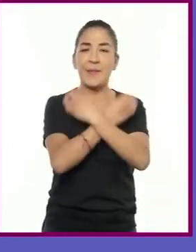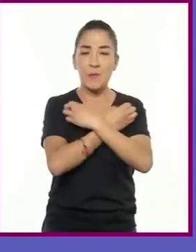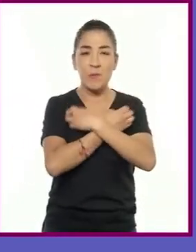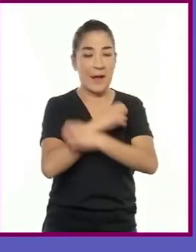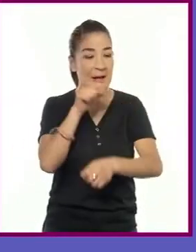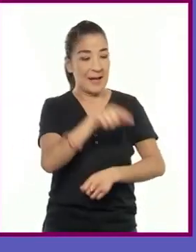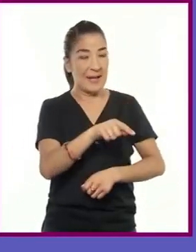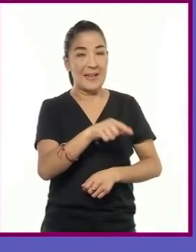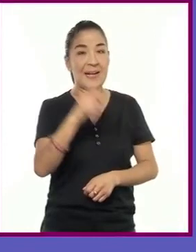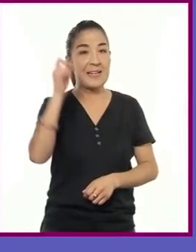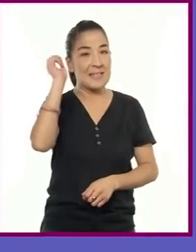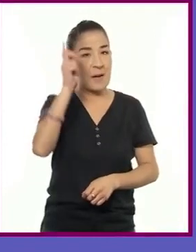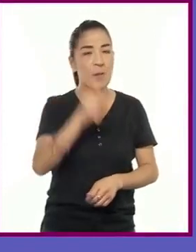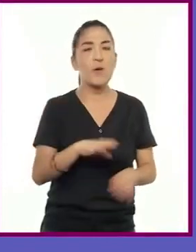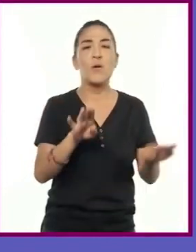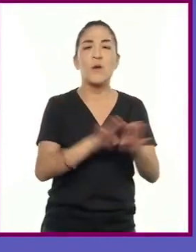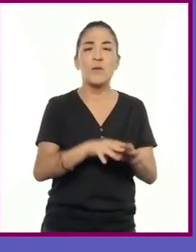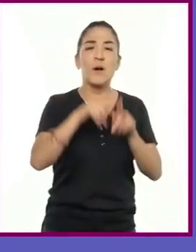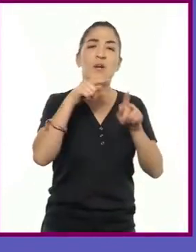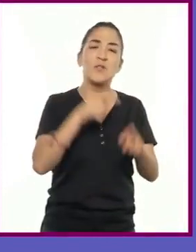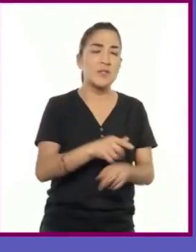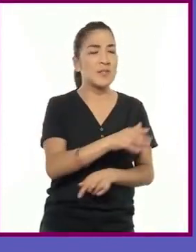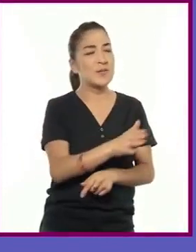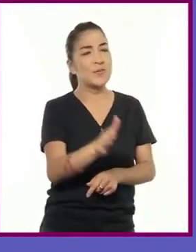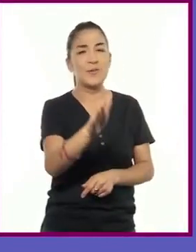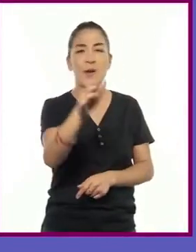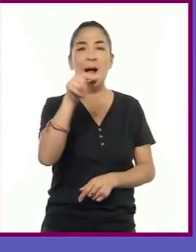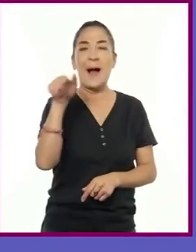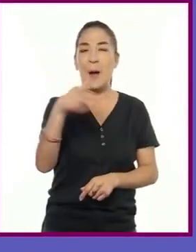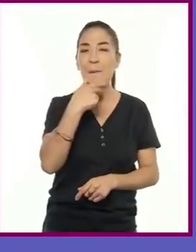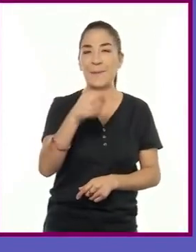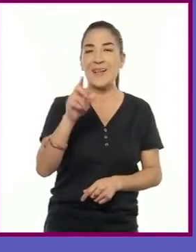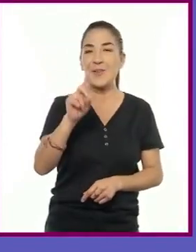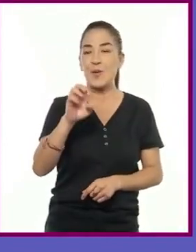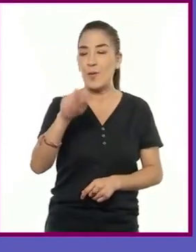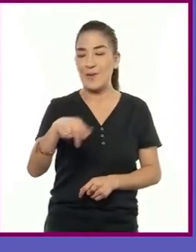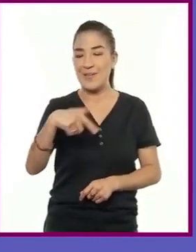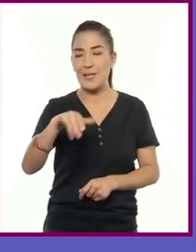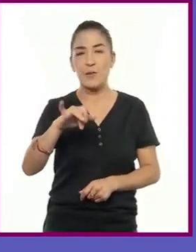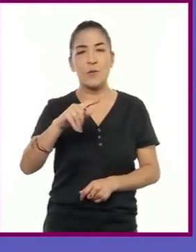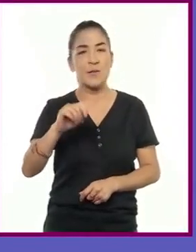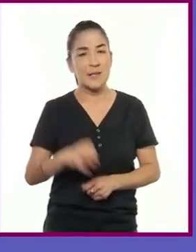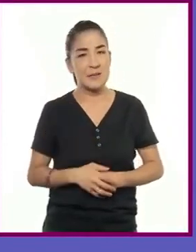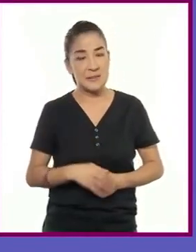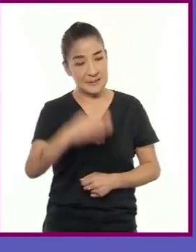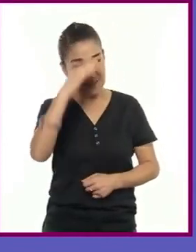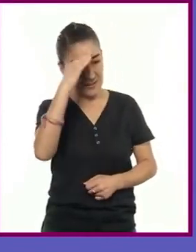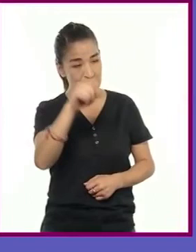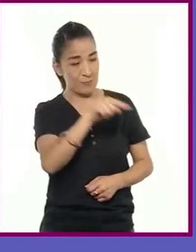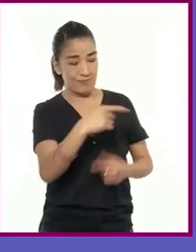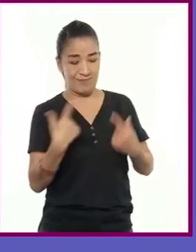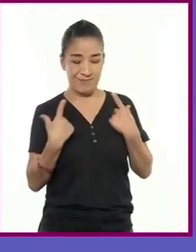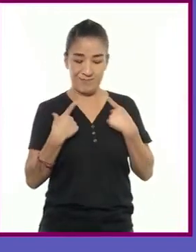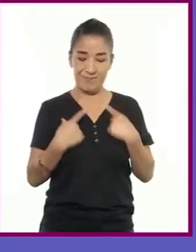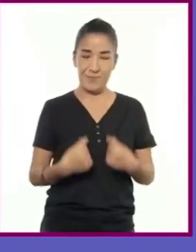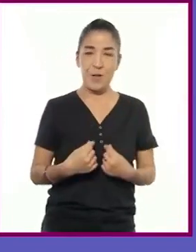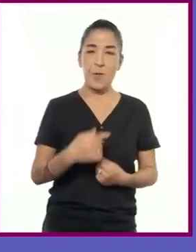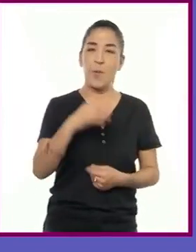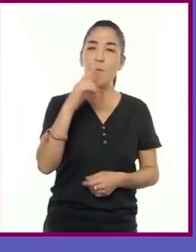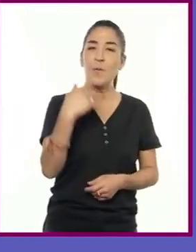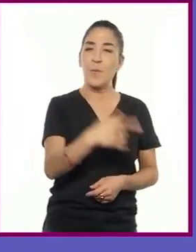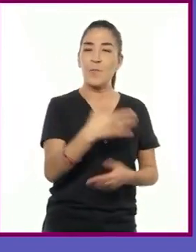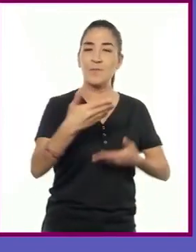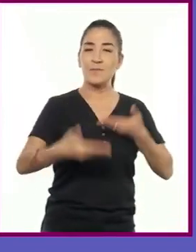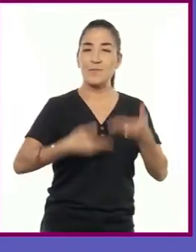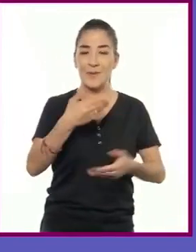yegua, se pasaba de largo y Don Quijote le dijo: Señor galán, si es que vuestra